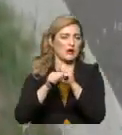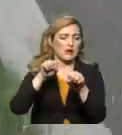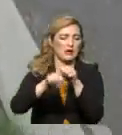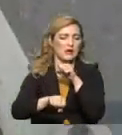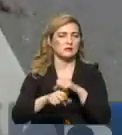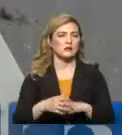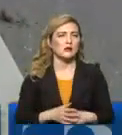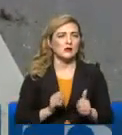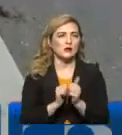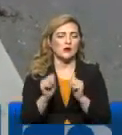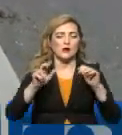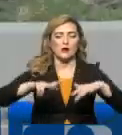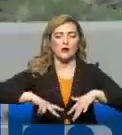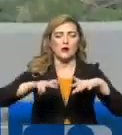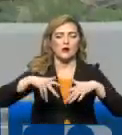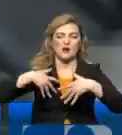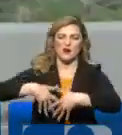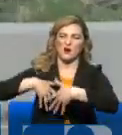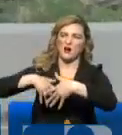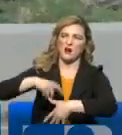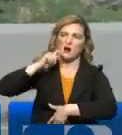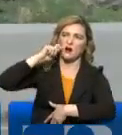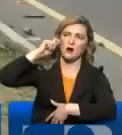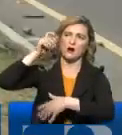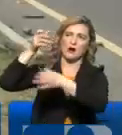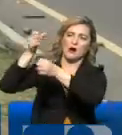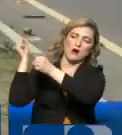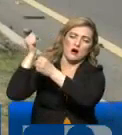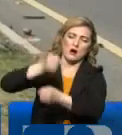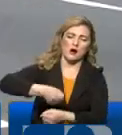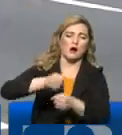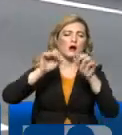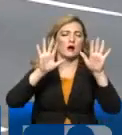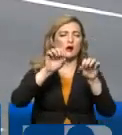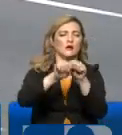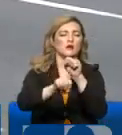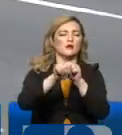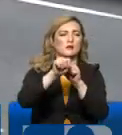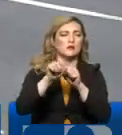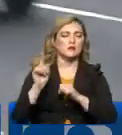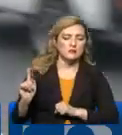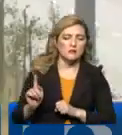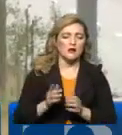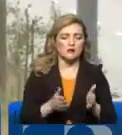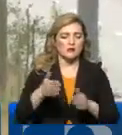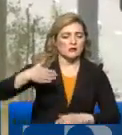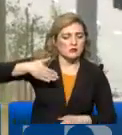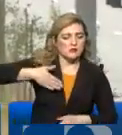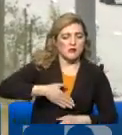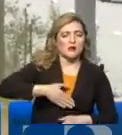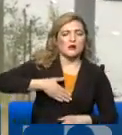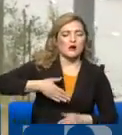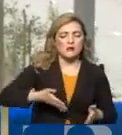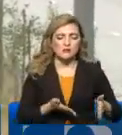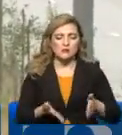8 meses han pasado desde que manifestantes destruyeron de forma total y parcial 10 radares ubicados a lo largo de las avenidas Simón Bolívar y Ruta